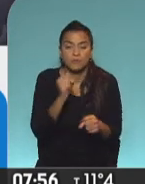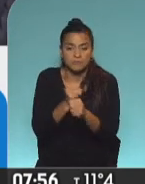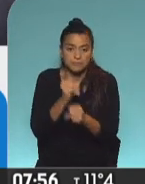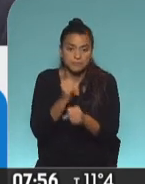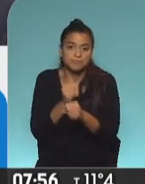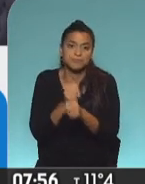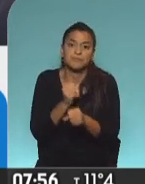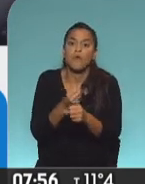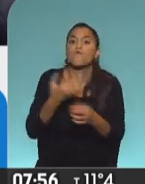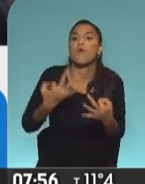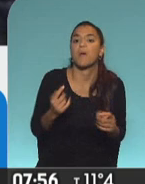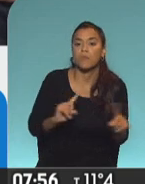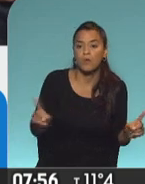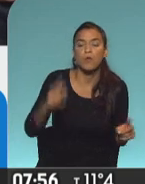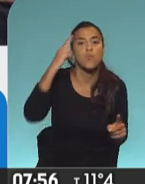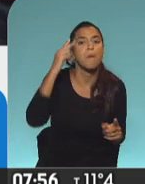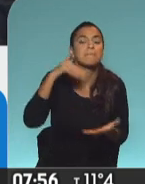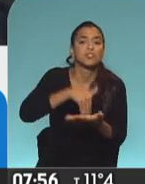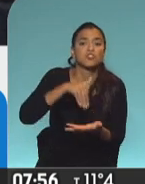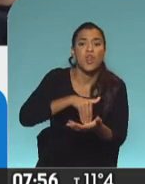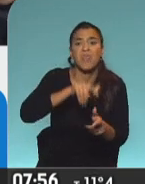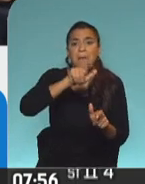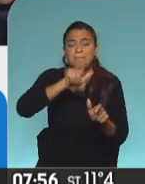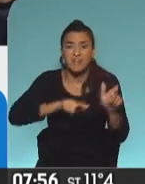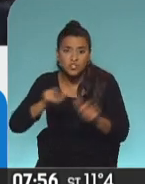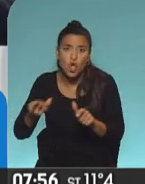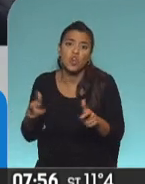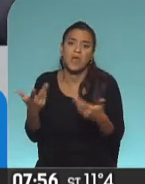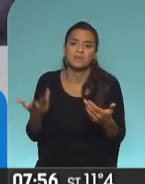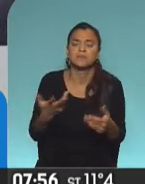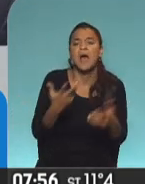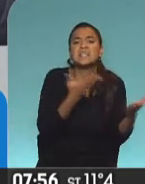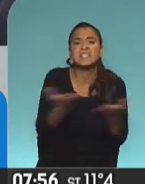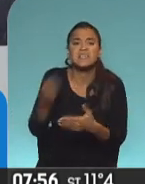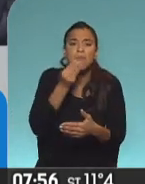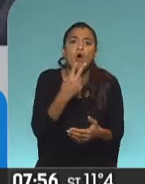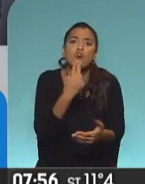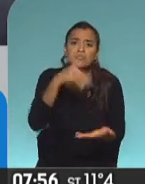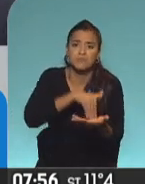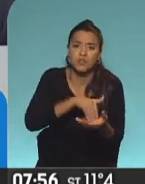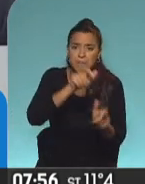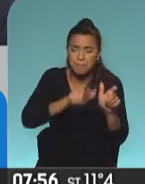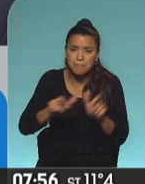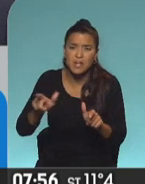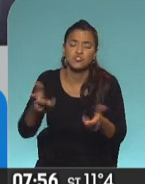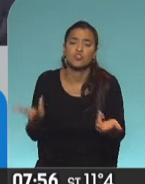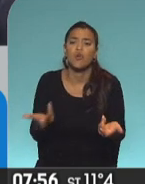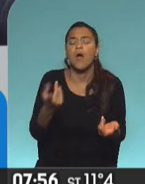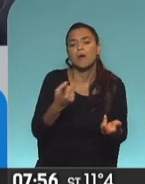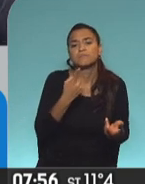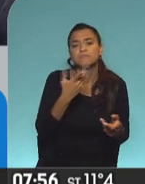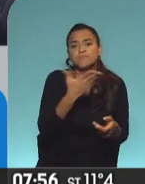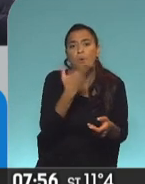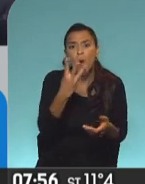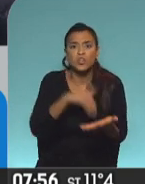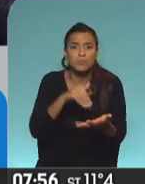trabajadores informales. El IFE llega a 9 millones de personas, la asistencia alimentaria es de 11 millones de personas, hay 4 millones de chicos que sus padres cobran